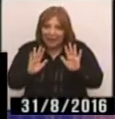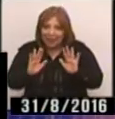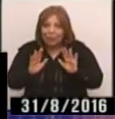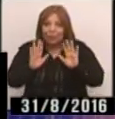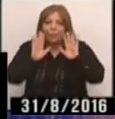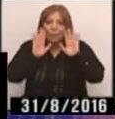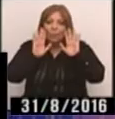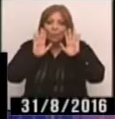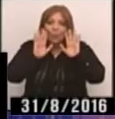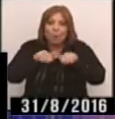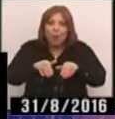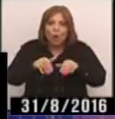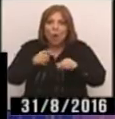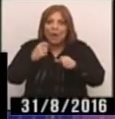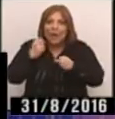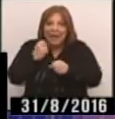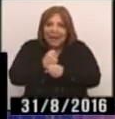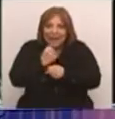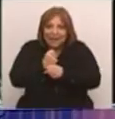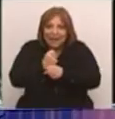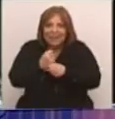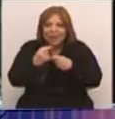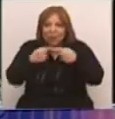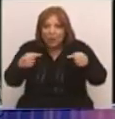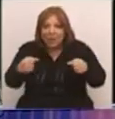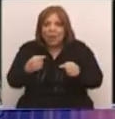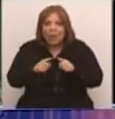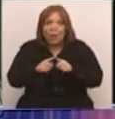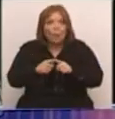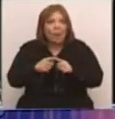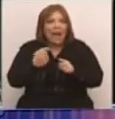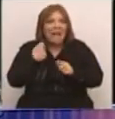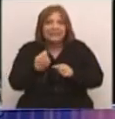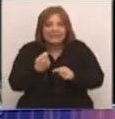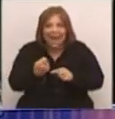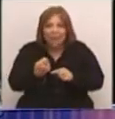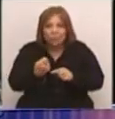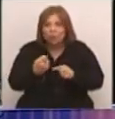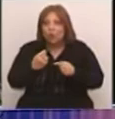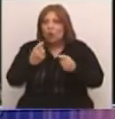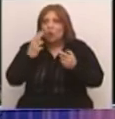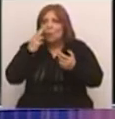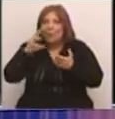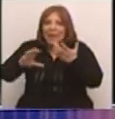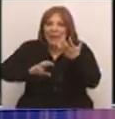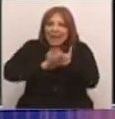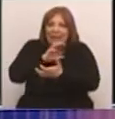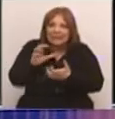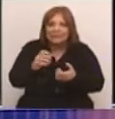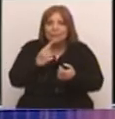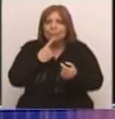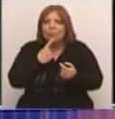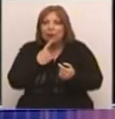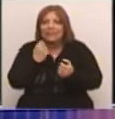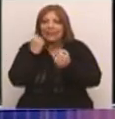por el involucramiento a los hechos, al desgaste de una crisis económica, política y